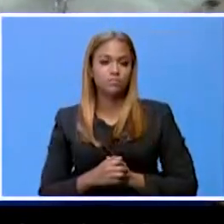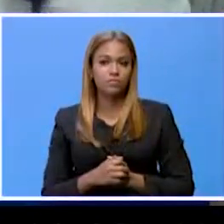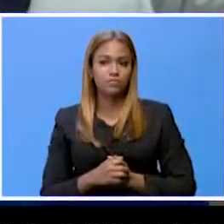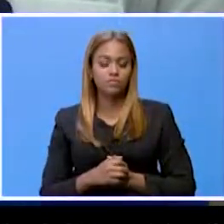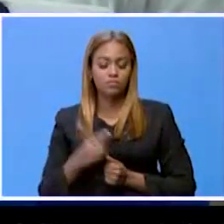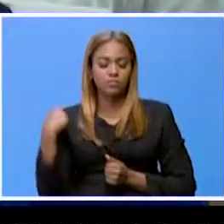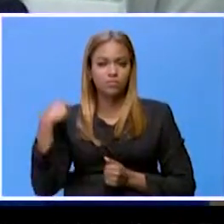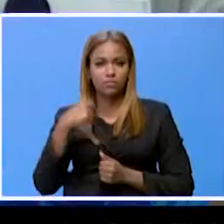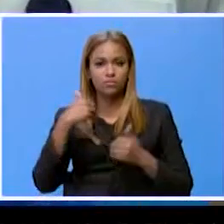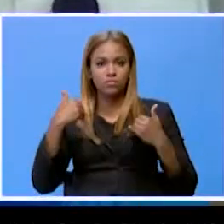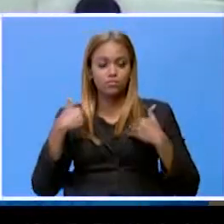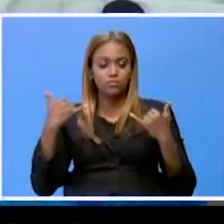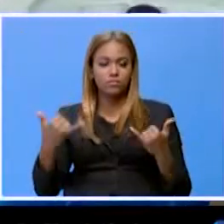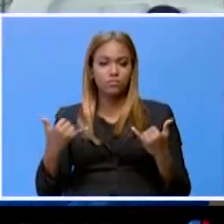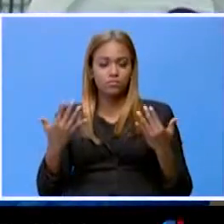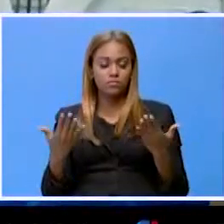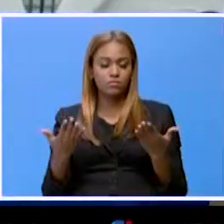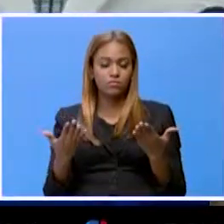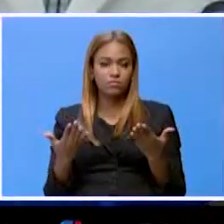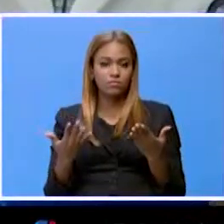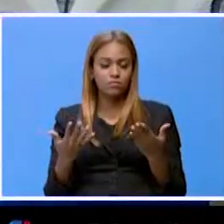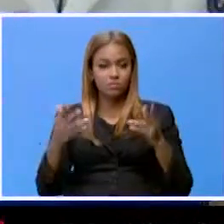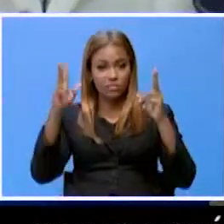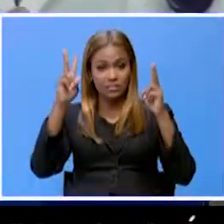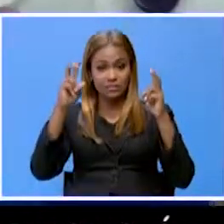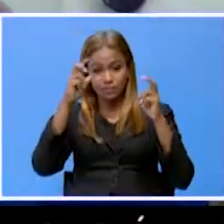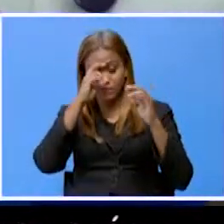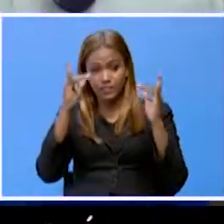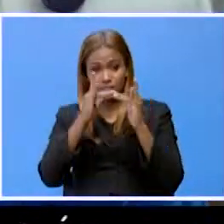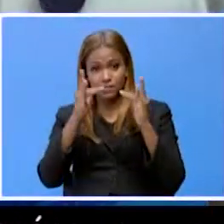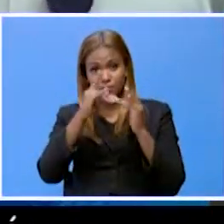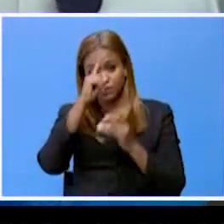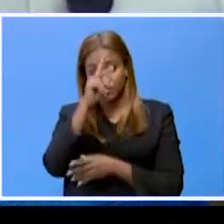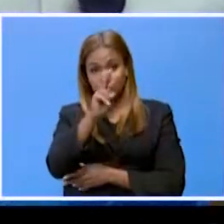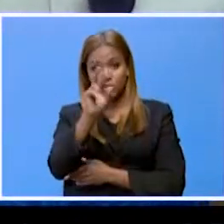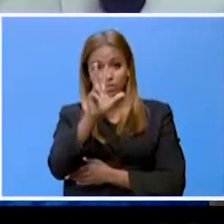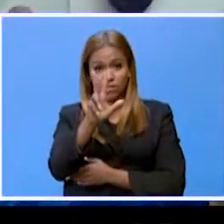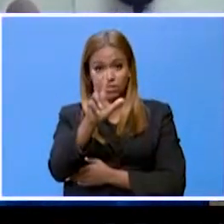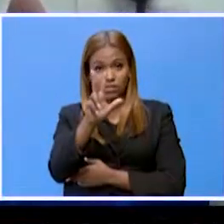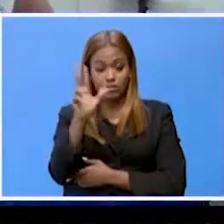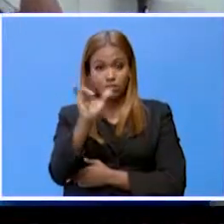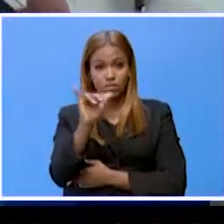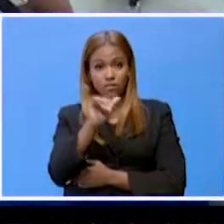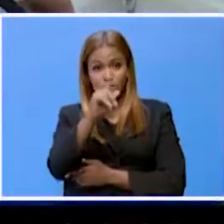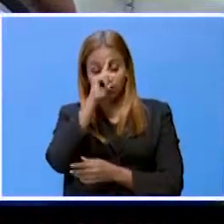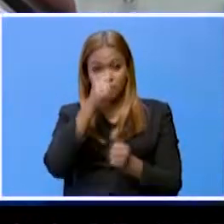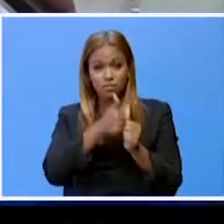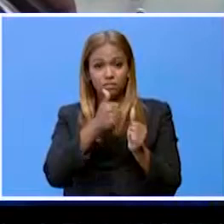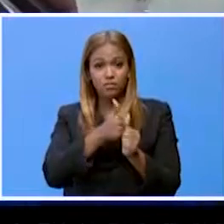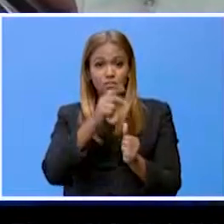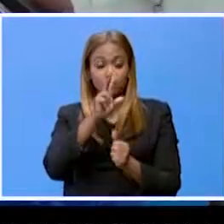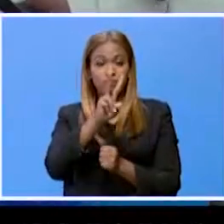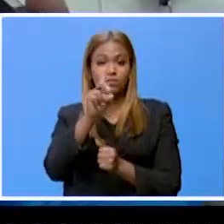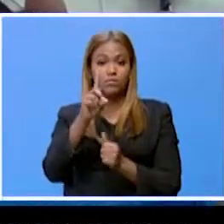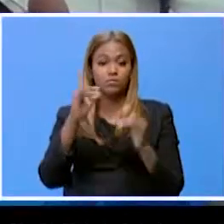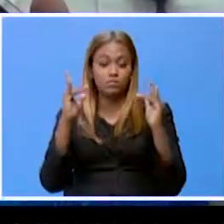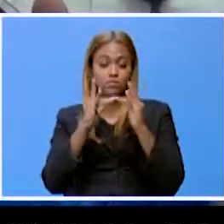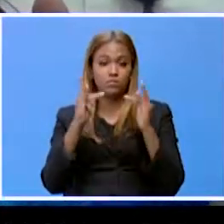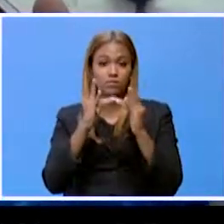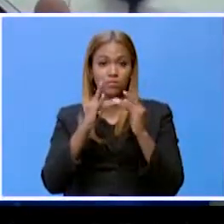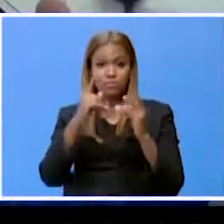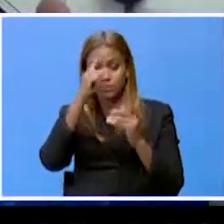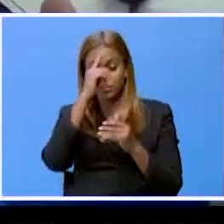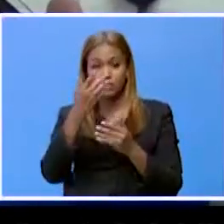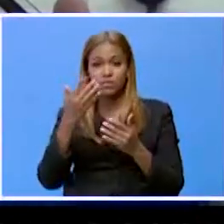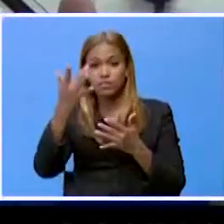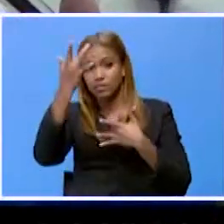tenemos un barco de camas, de 203 camas, además tenemos 21 camillas de unidad de cuidado intensivo,